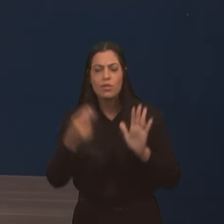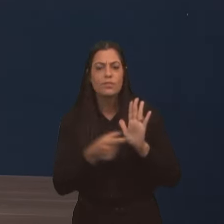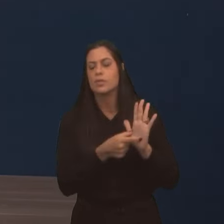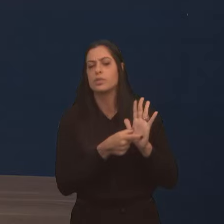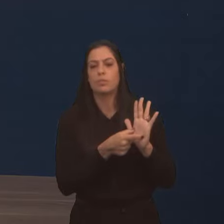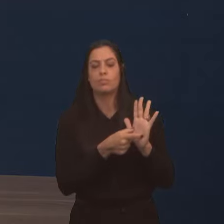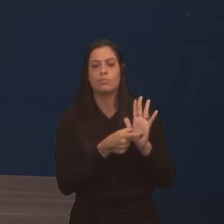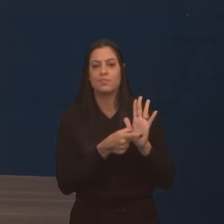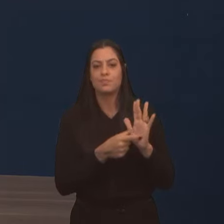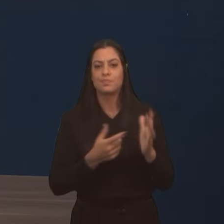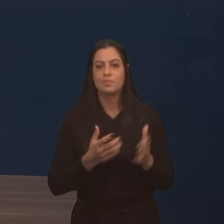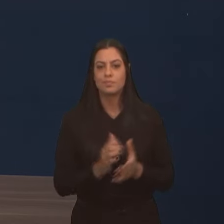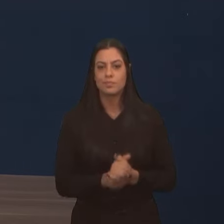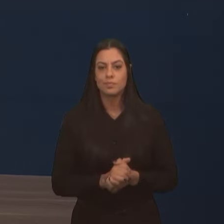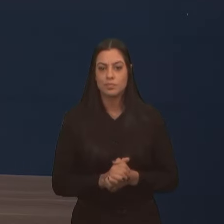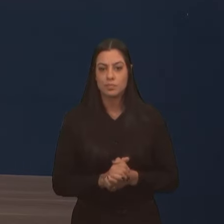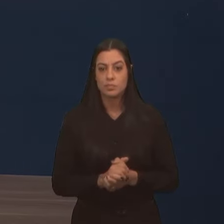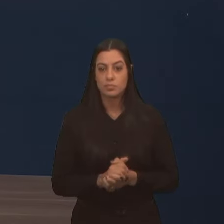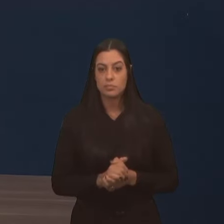artificial?